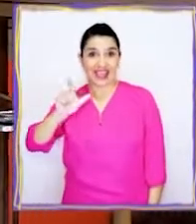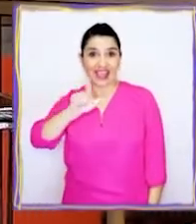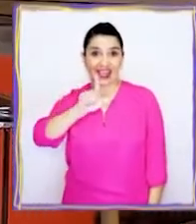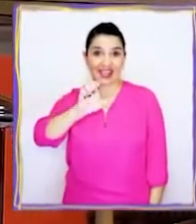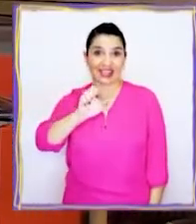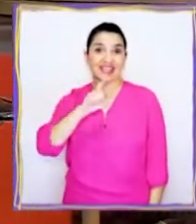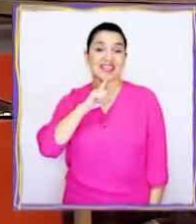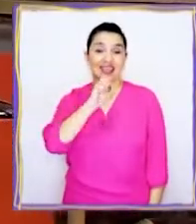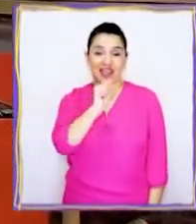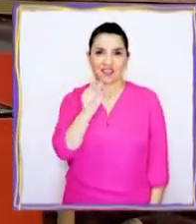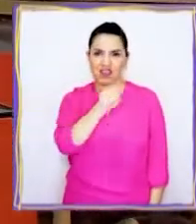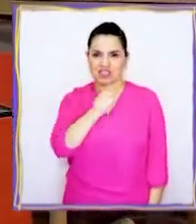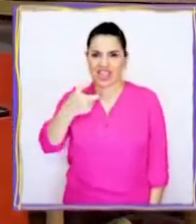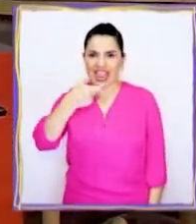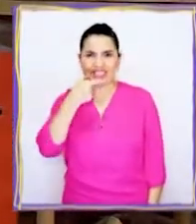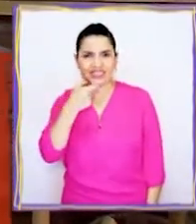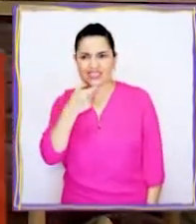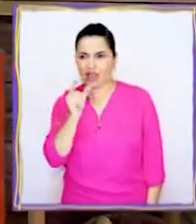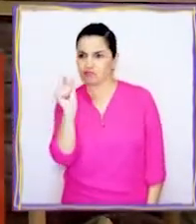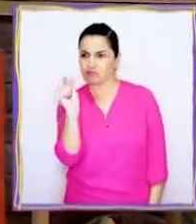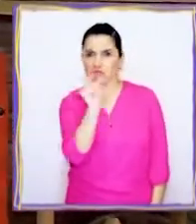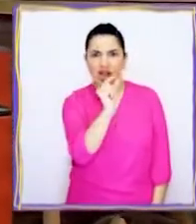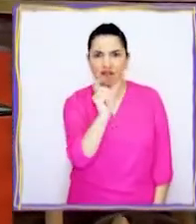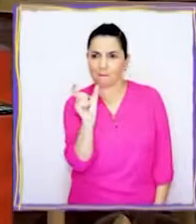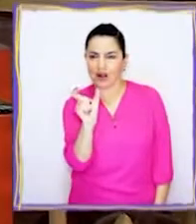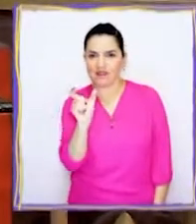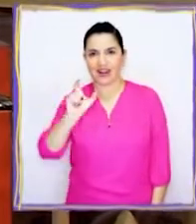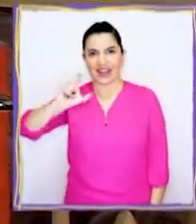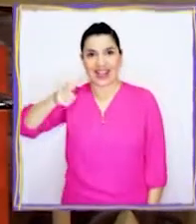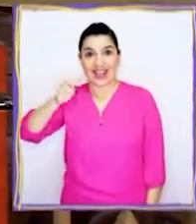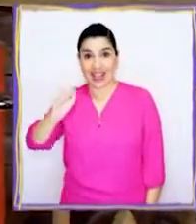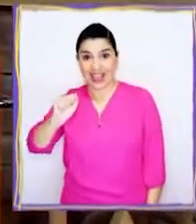¡Galletas! ¿Cuántas sílabas tiene la palabra galletas?